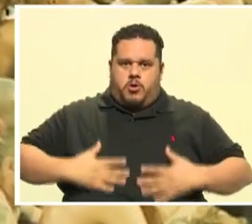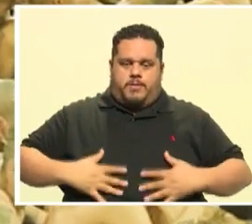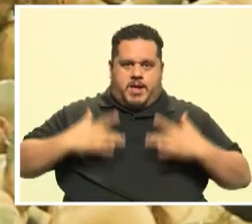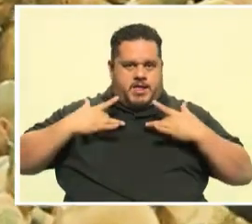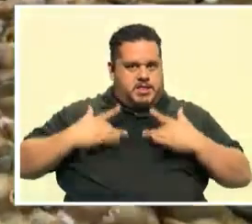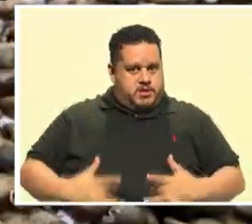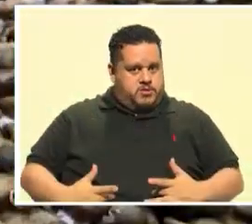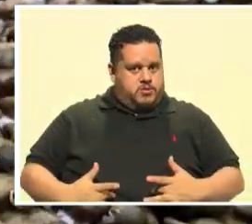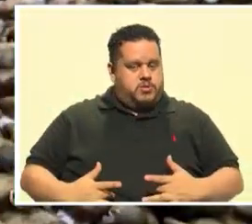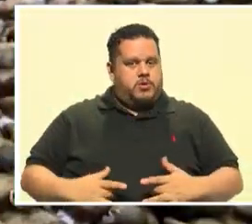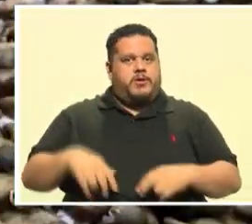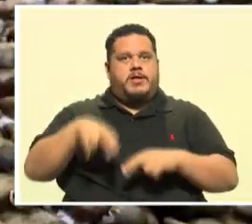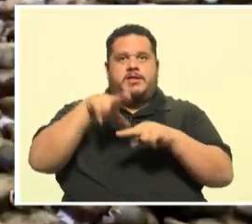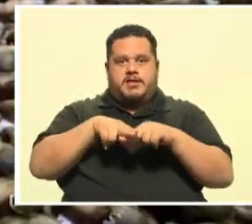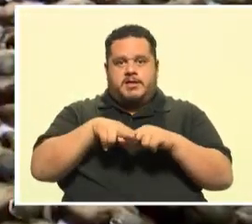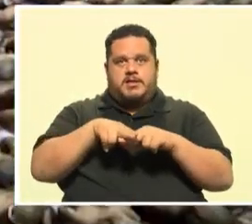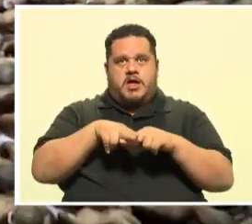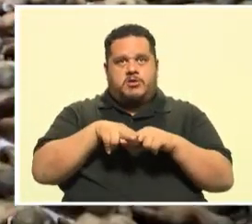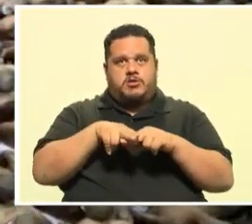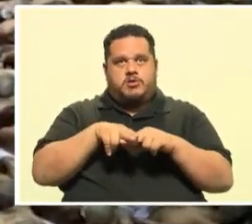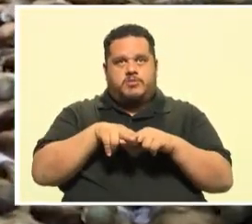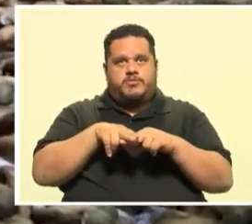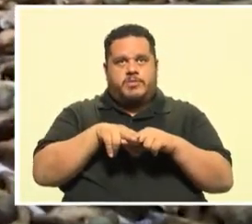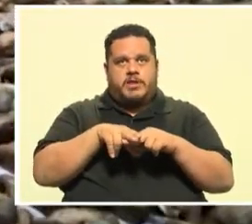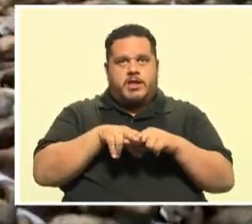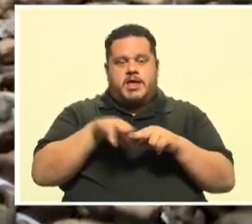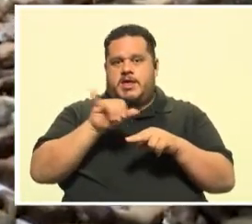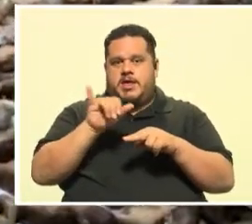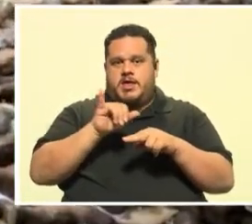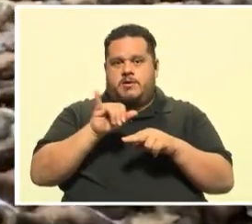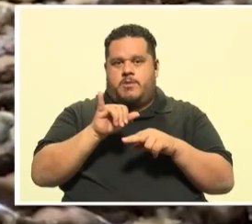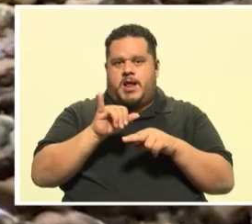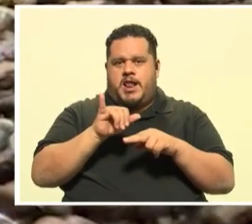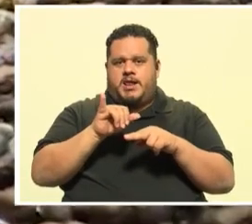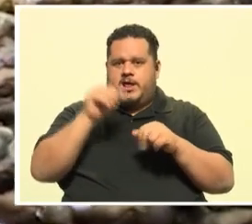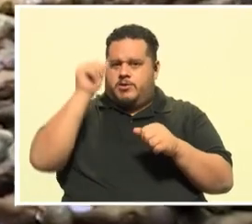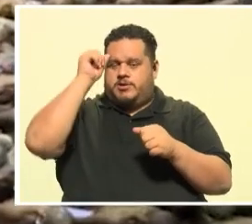verificación por parte de las autoridades, de manera que al tiempo que hay un reconocimiento